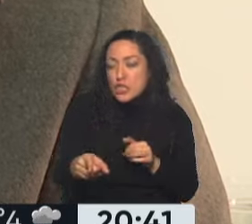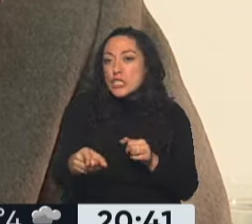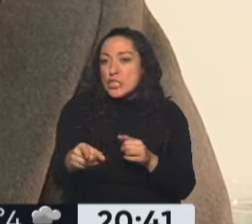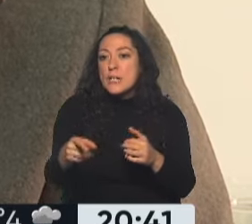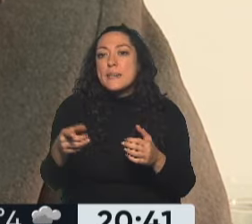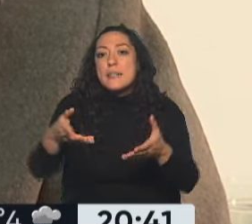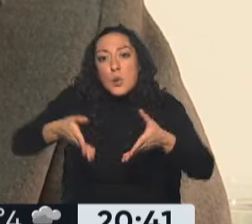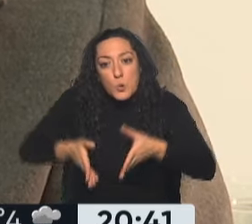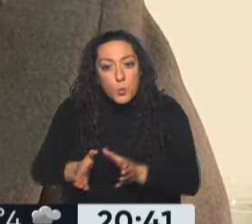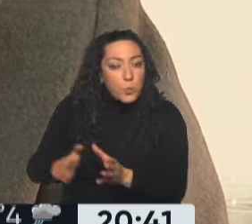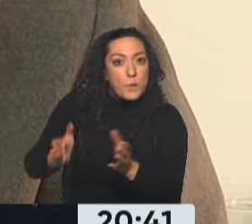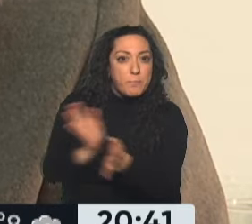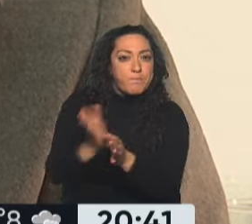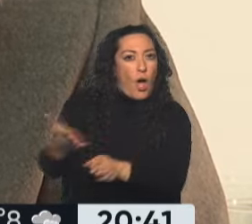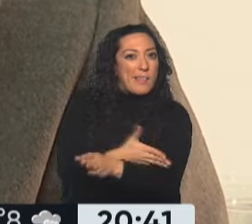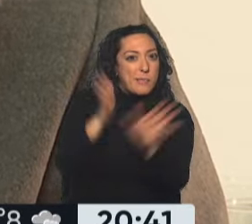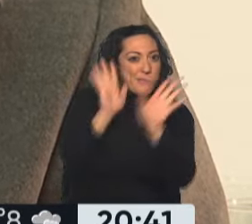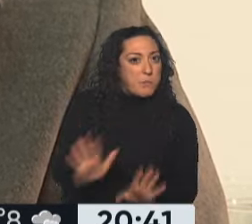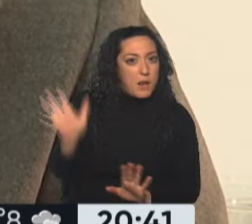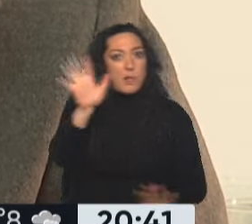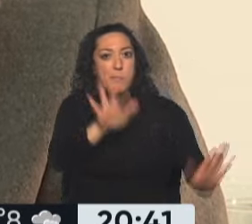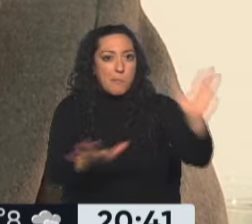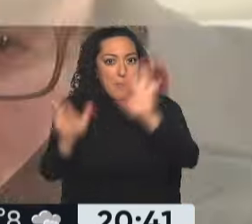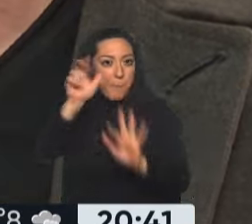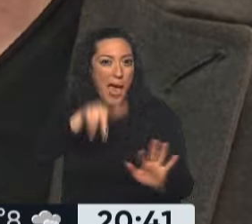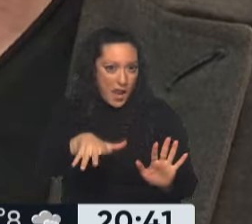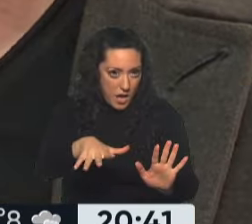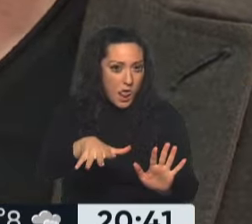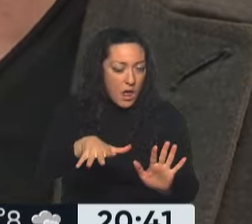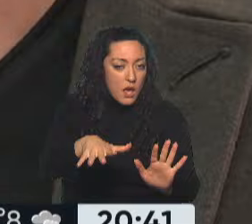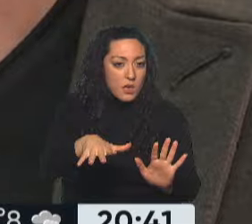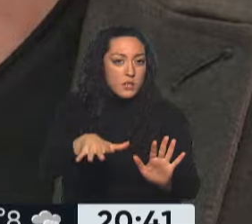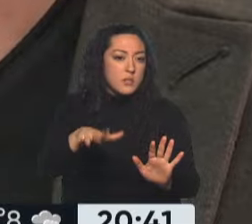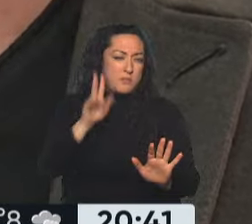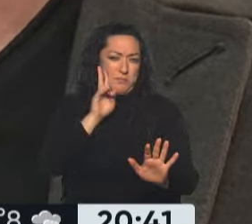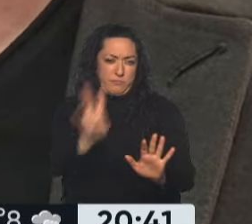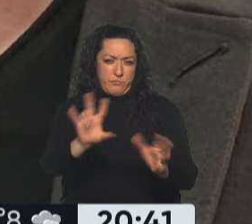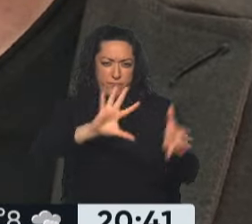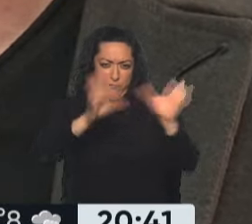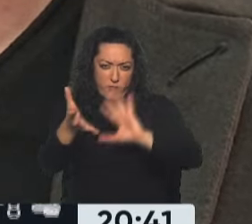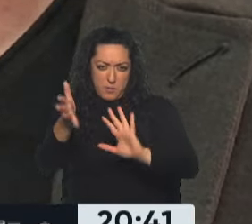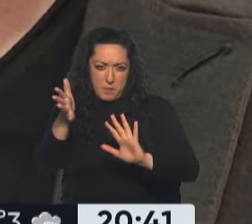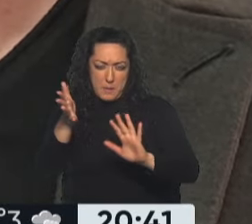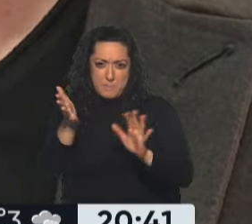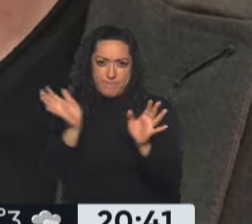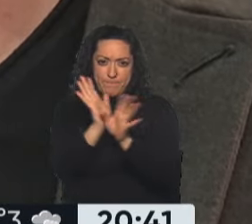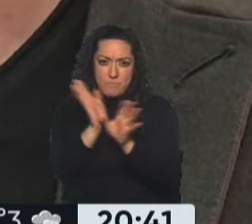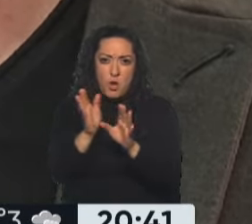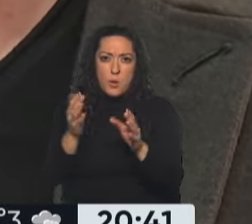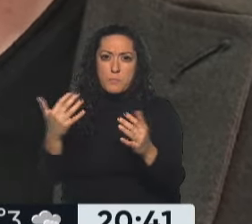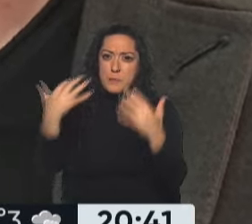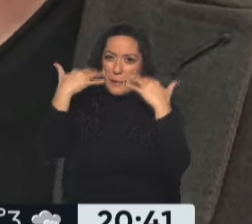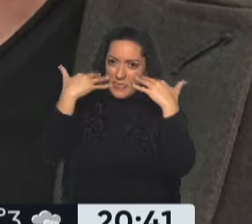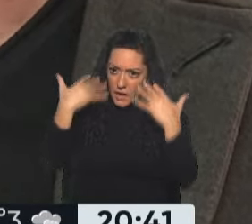bastante planificado, o sea, no es un túnel precario. Uno ve entigamiento, uno ve ventilación